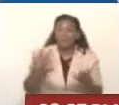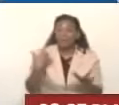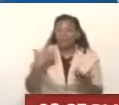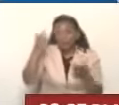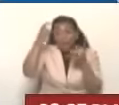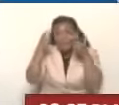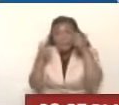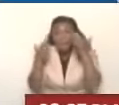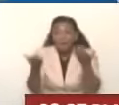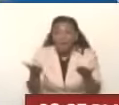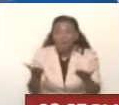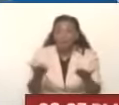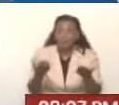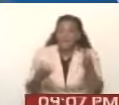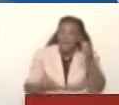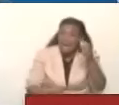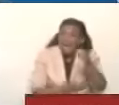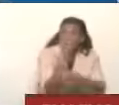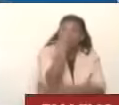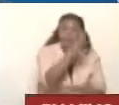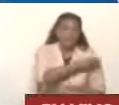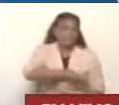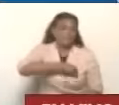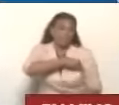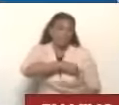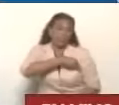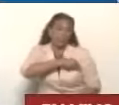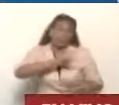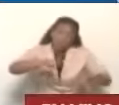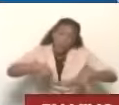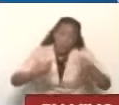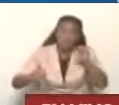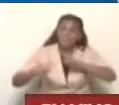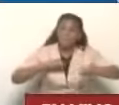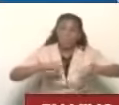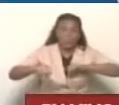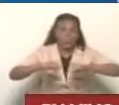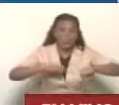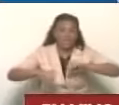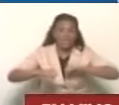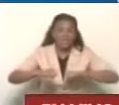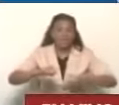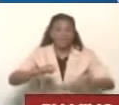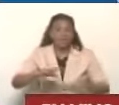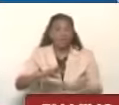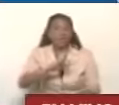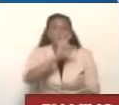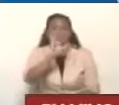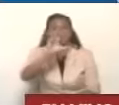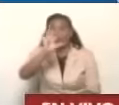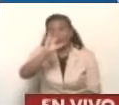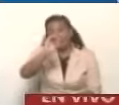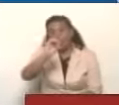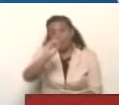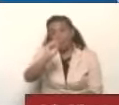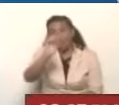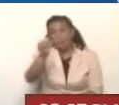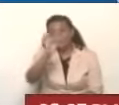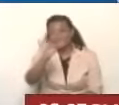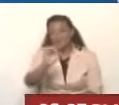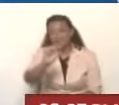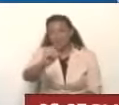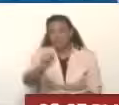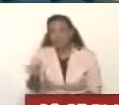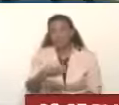constituimos el grandísimo y poderoso nuevo movimiento Josefa Joaquina Sánchez, el gran